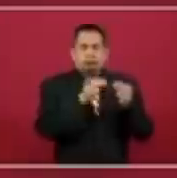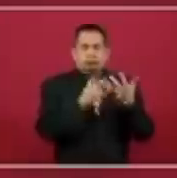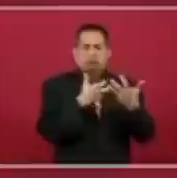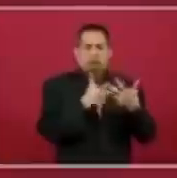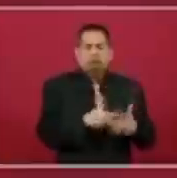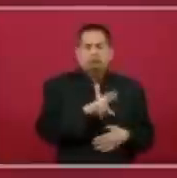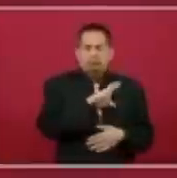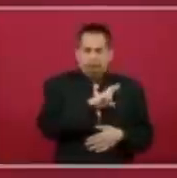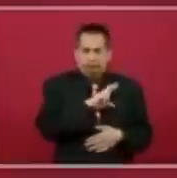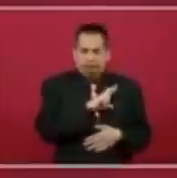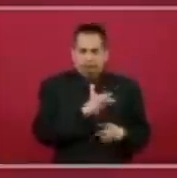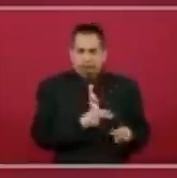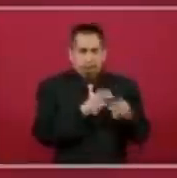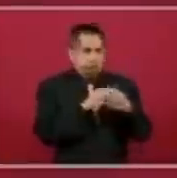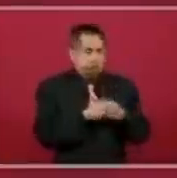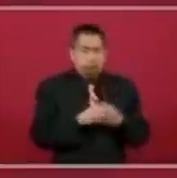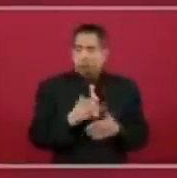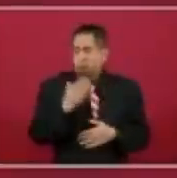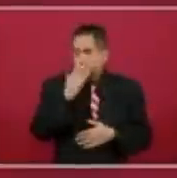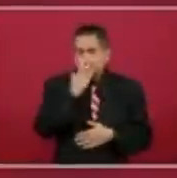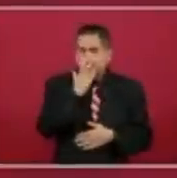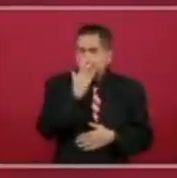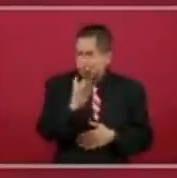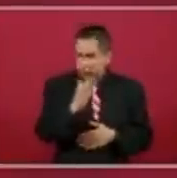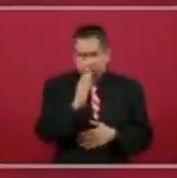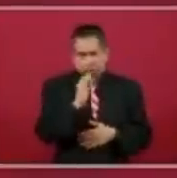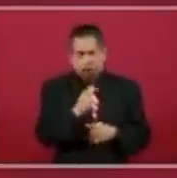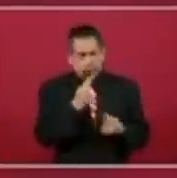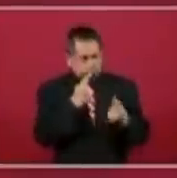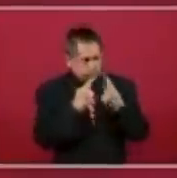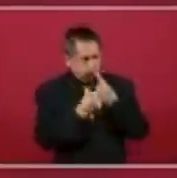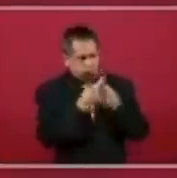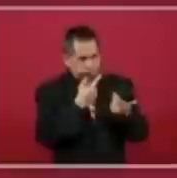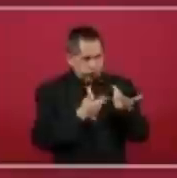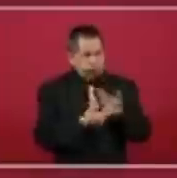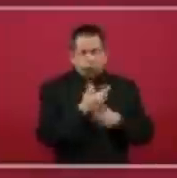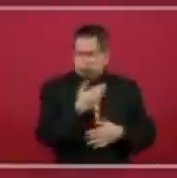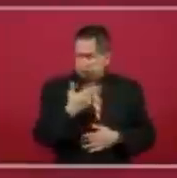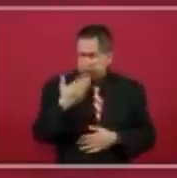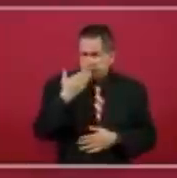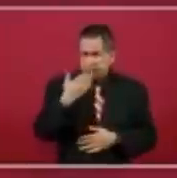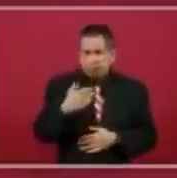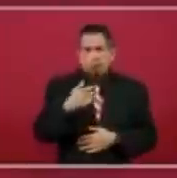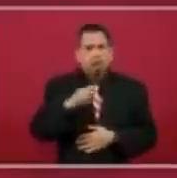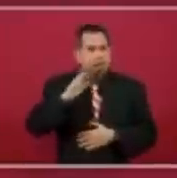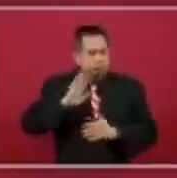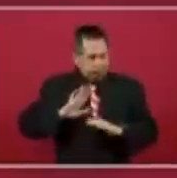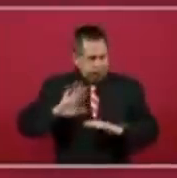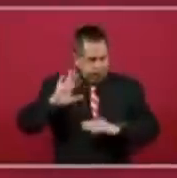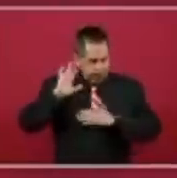privada fue muy bueno. Hay el compromiso